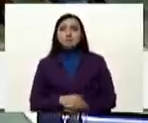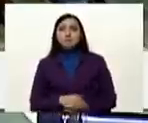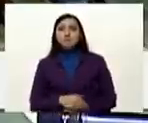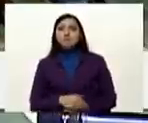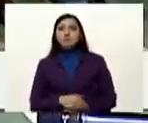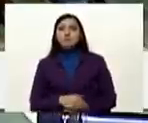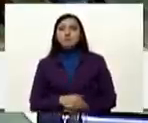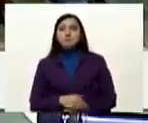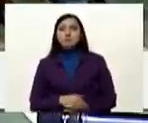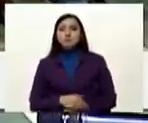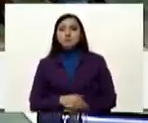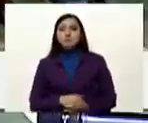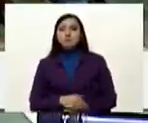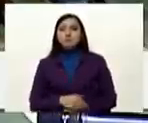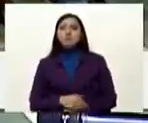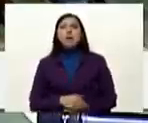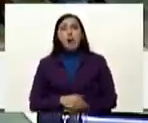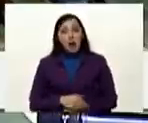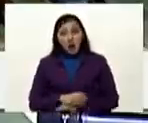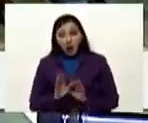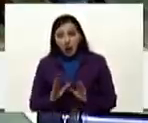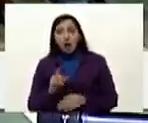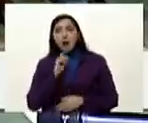son la clave,